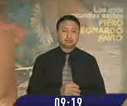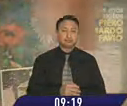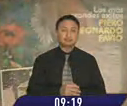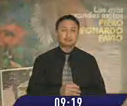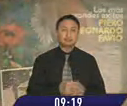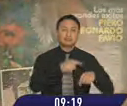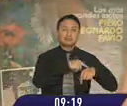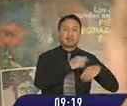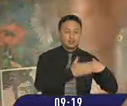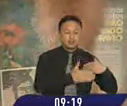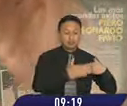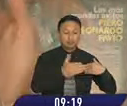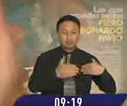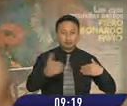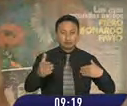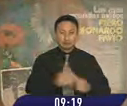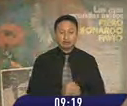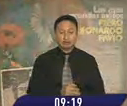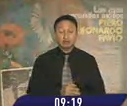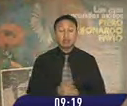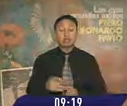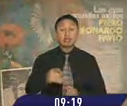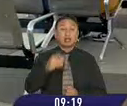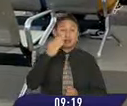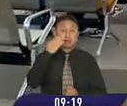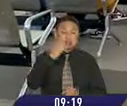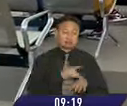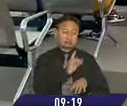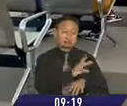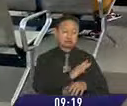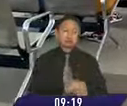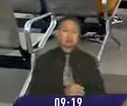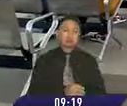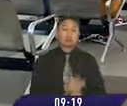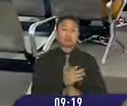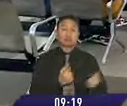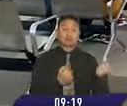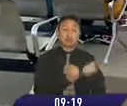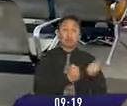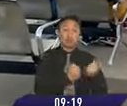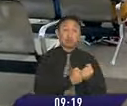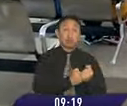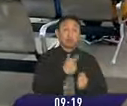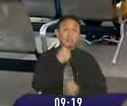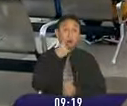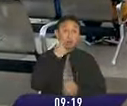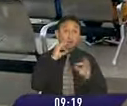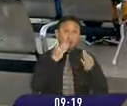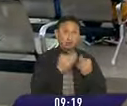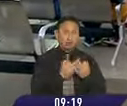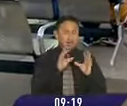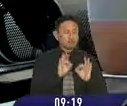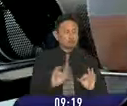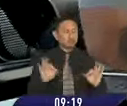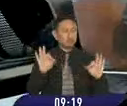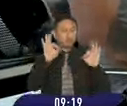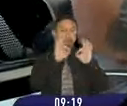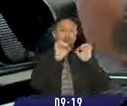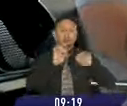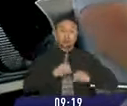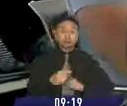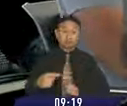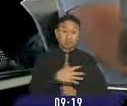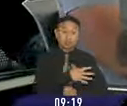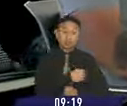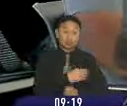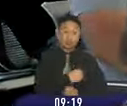tiempo, muchas lo van dejando. El apoyo fundamental del padre o la familia también es importante para fortalecer la